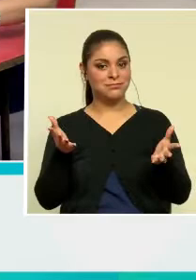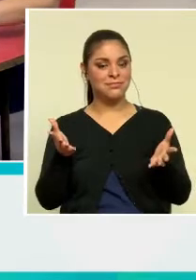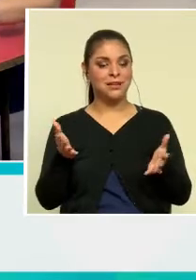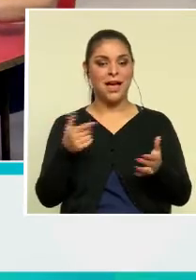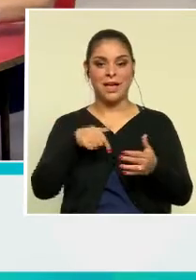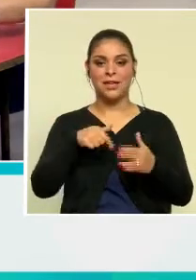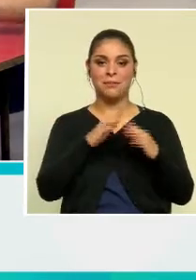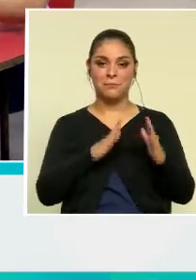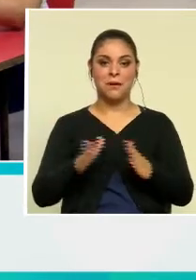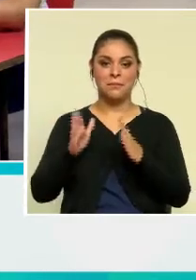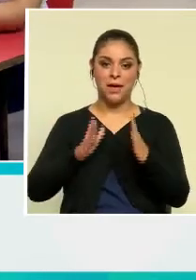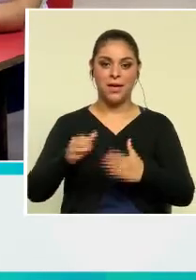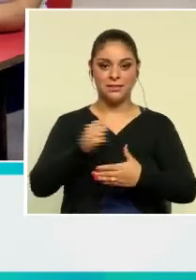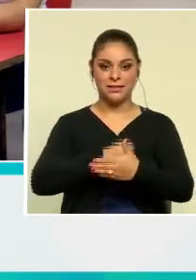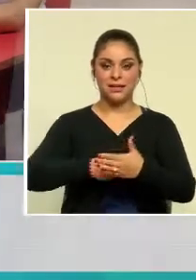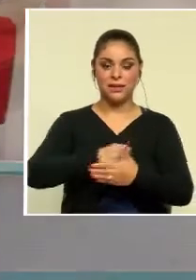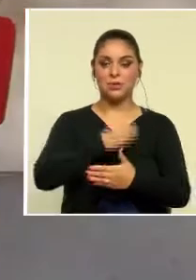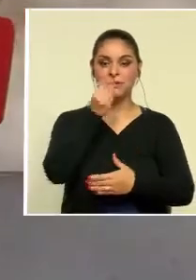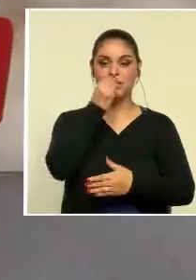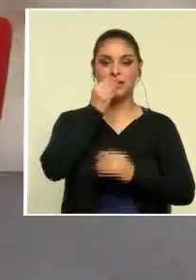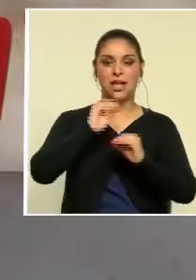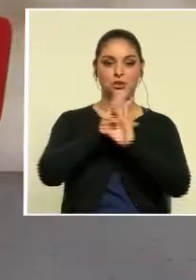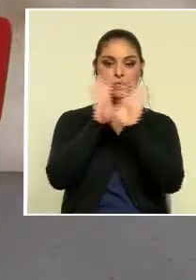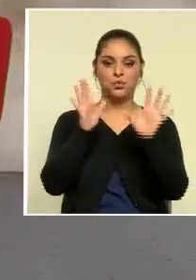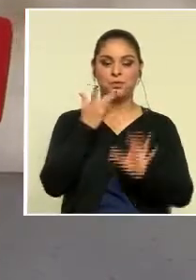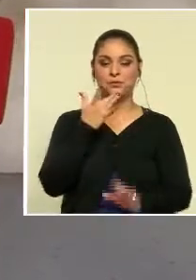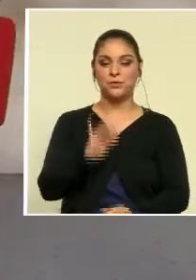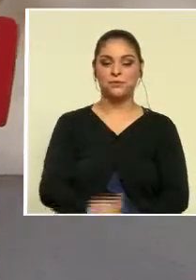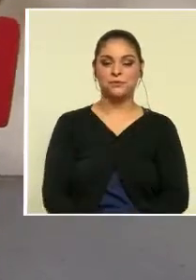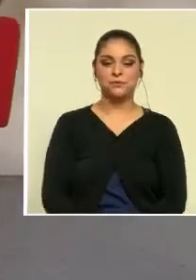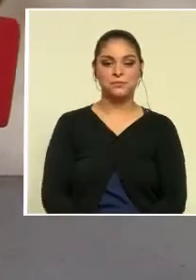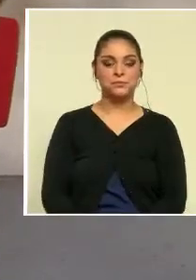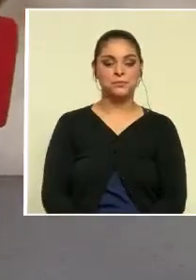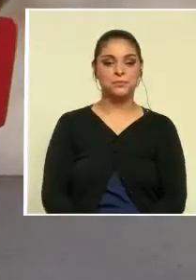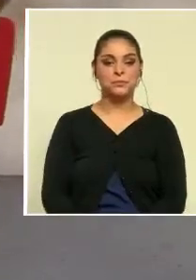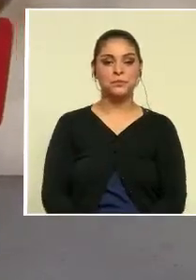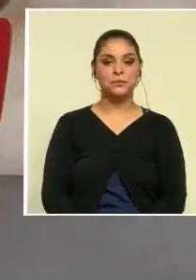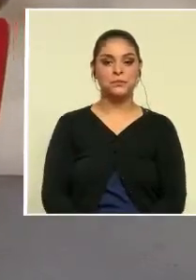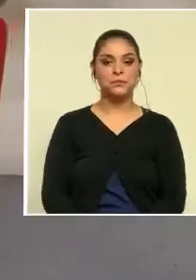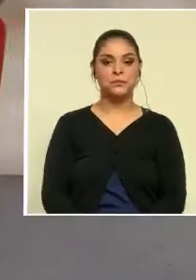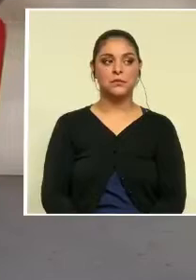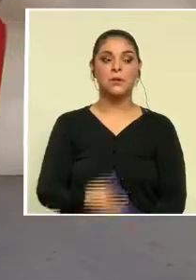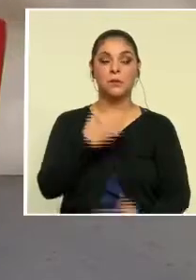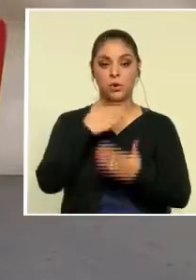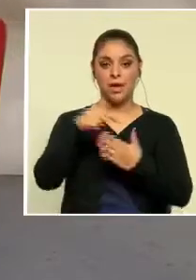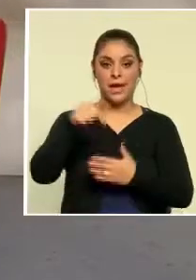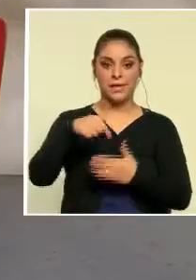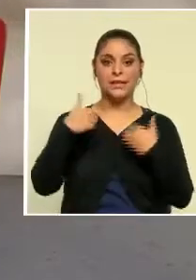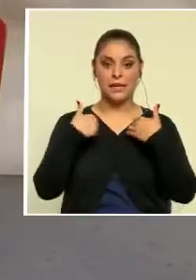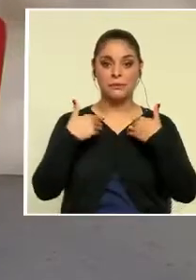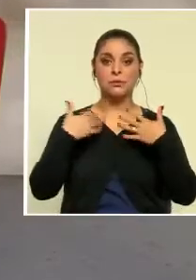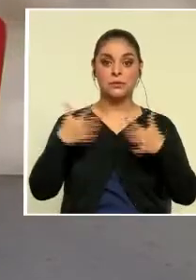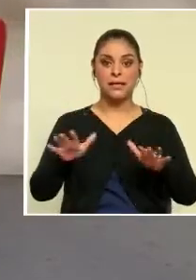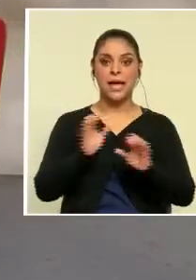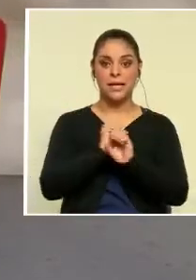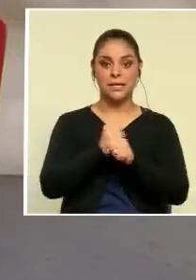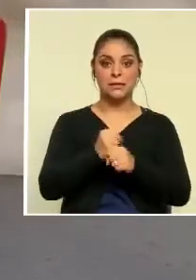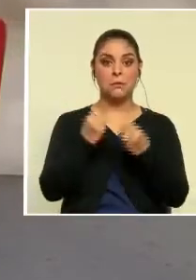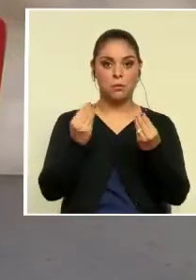preparar aquí un desayuno qué rico bueno aquí tenemos buena huella y muda bastante nada salió bastante